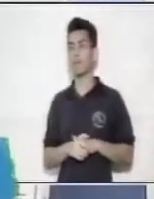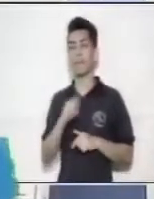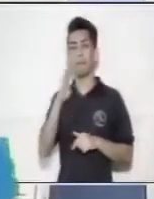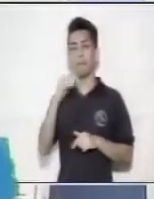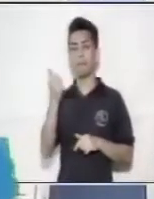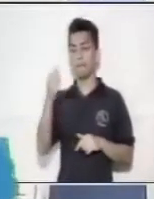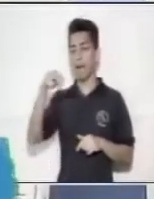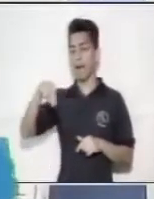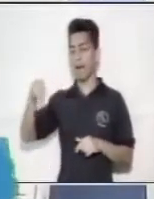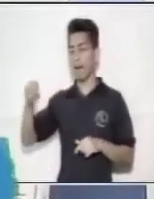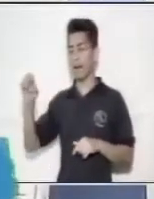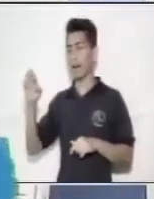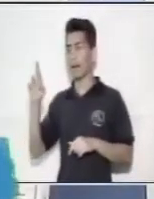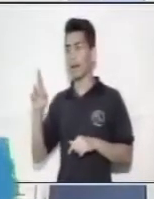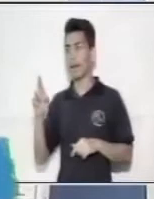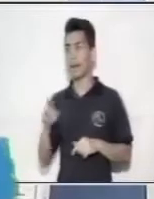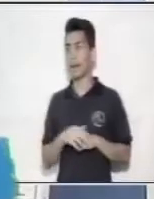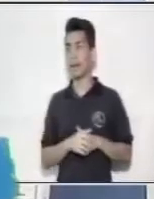es